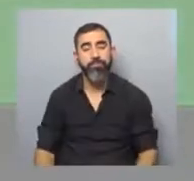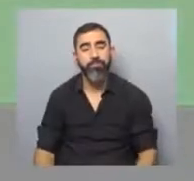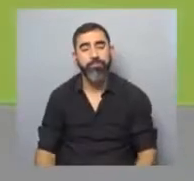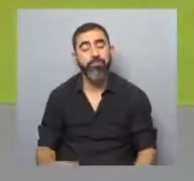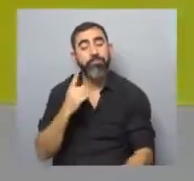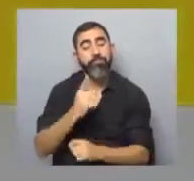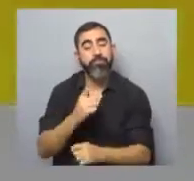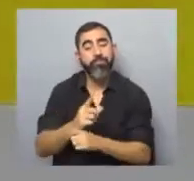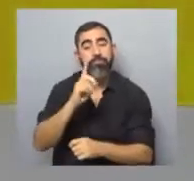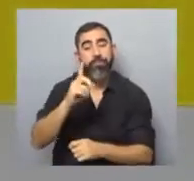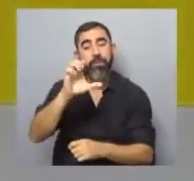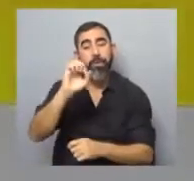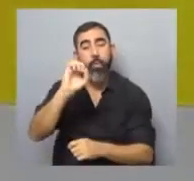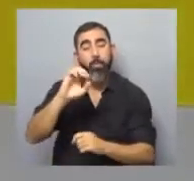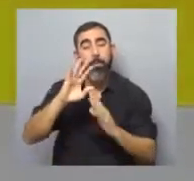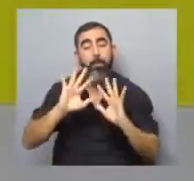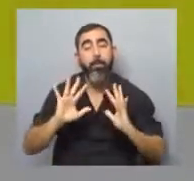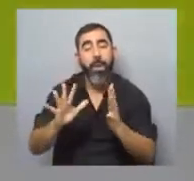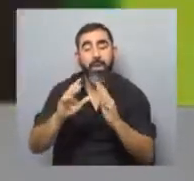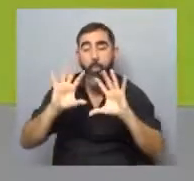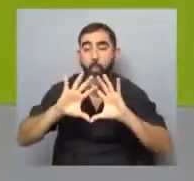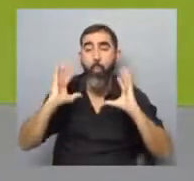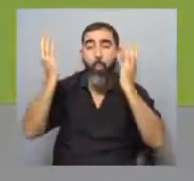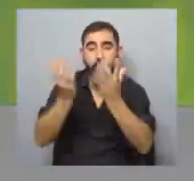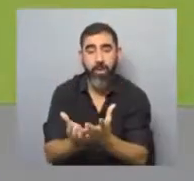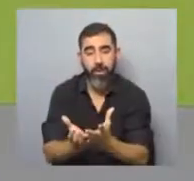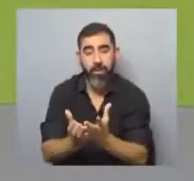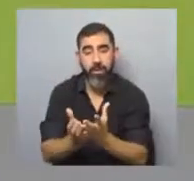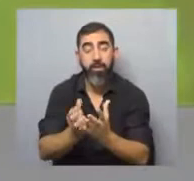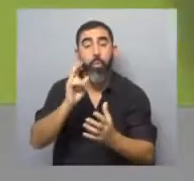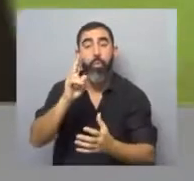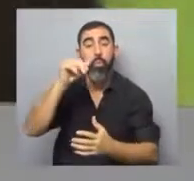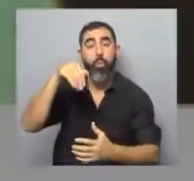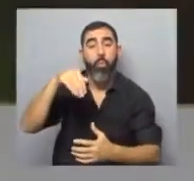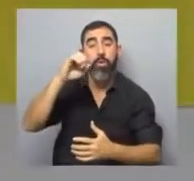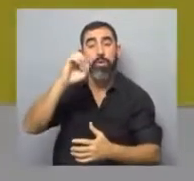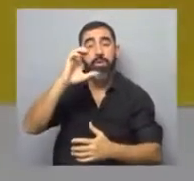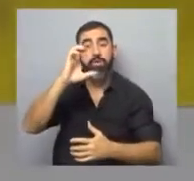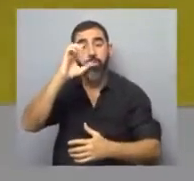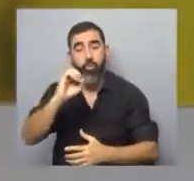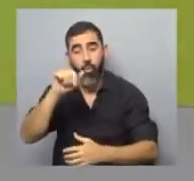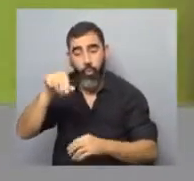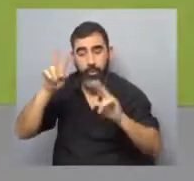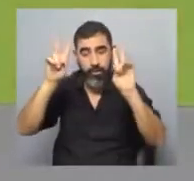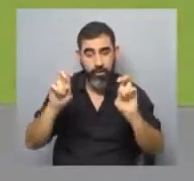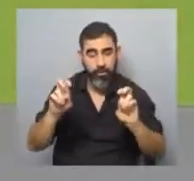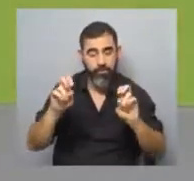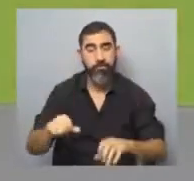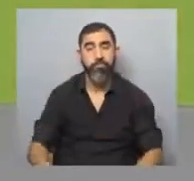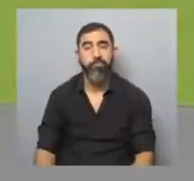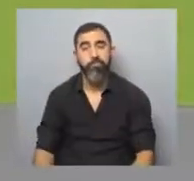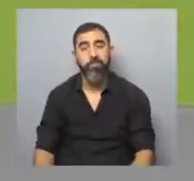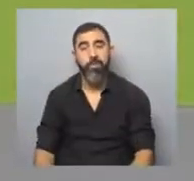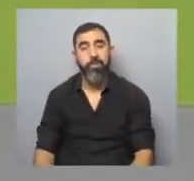hablar de los geoparques mundiales de UNESCO. Correcto. Ese es el tema de hoy. Y es